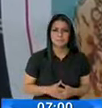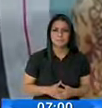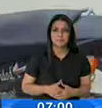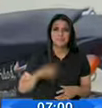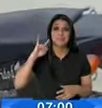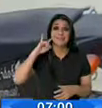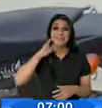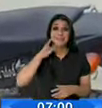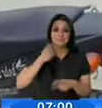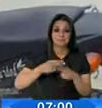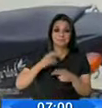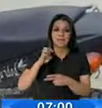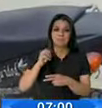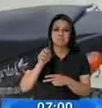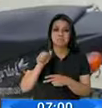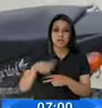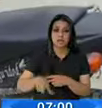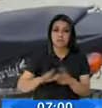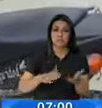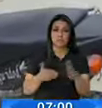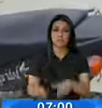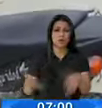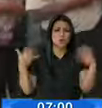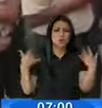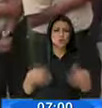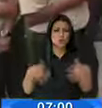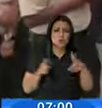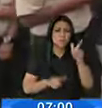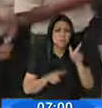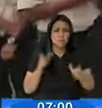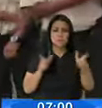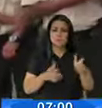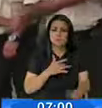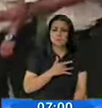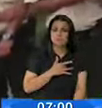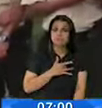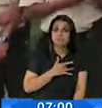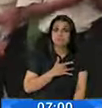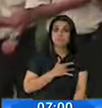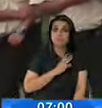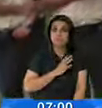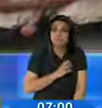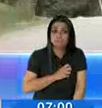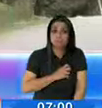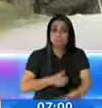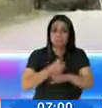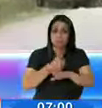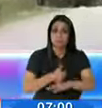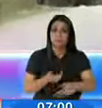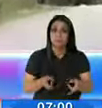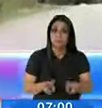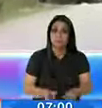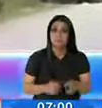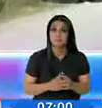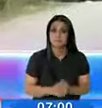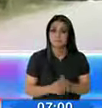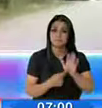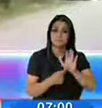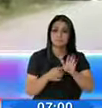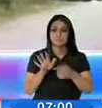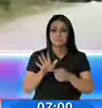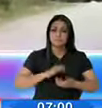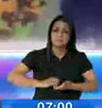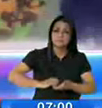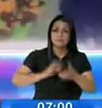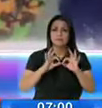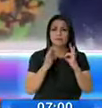pequeña Emilia, ocurrido en Loja, ha despertado la indignación de la ciudadanía y de las autoridades. Las muestras de solidaridad con